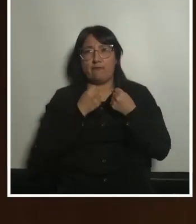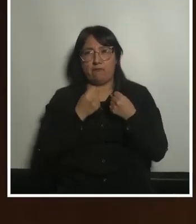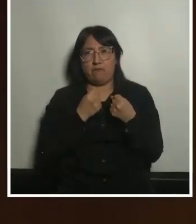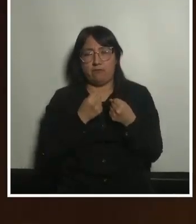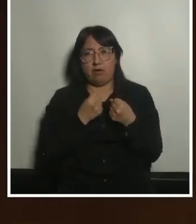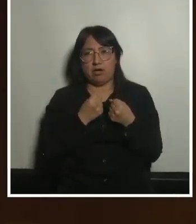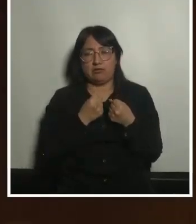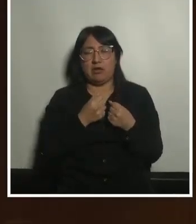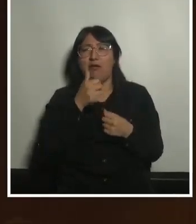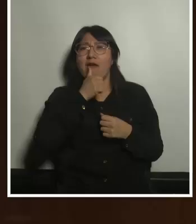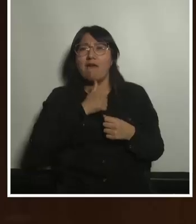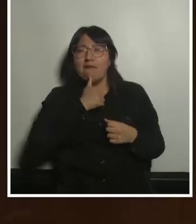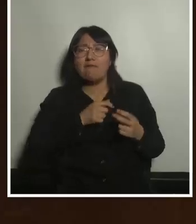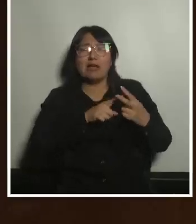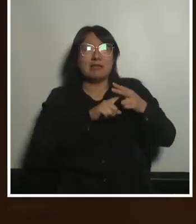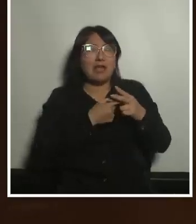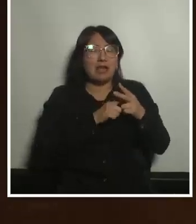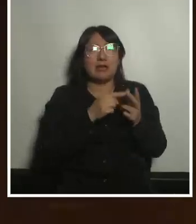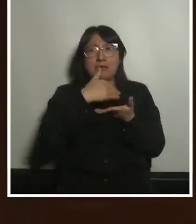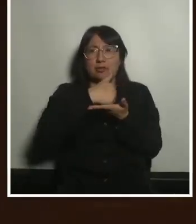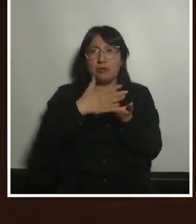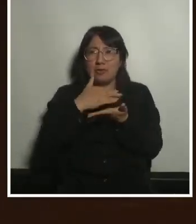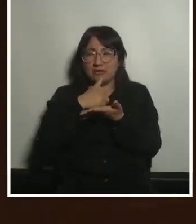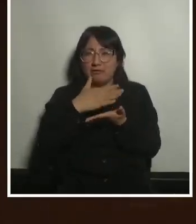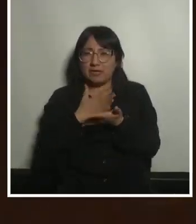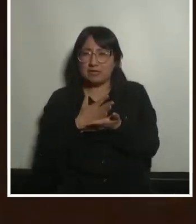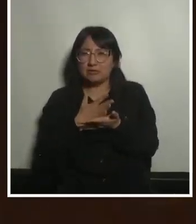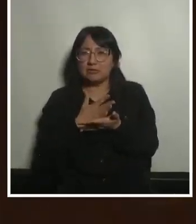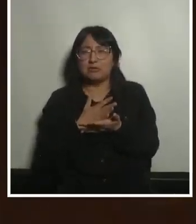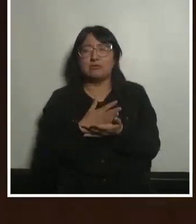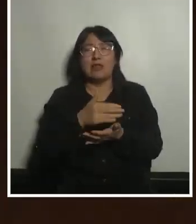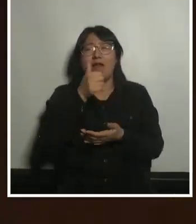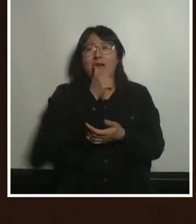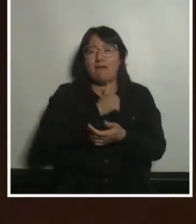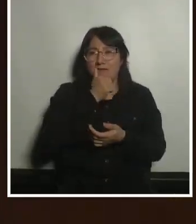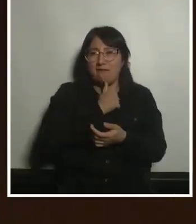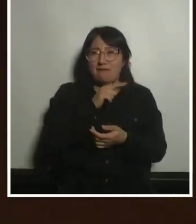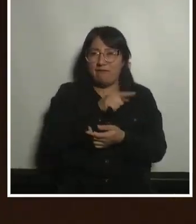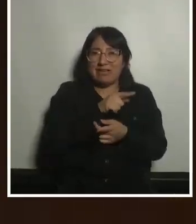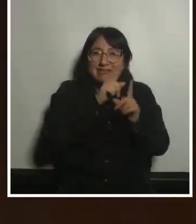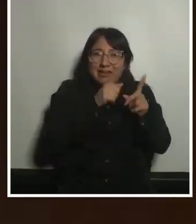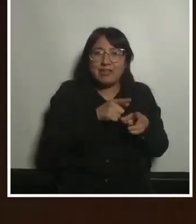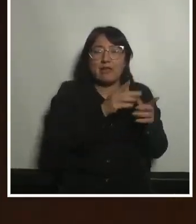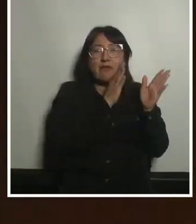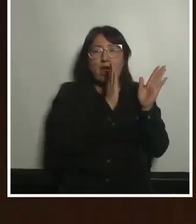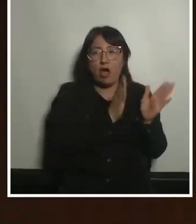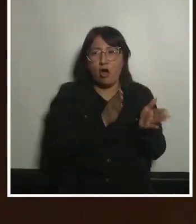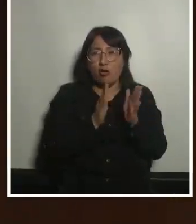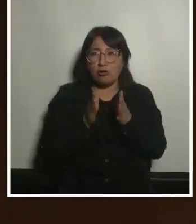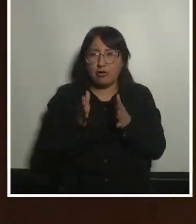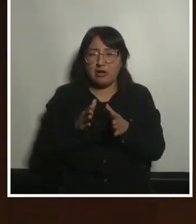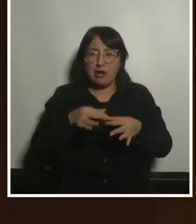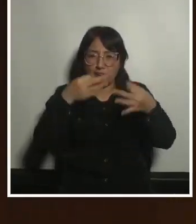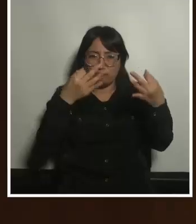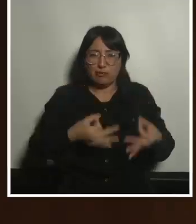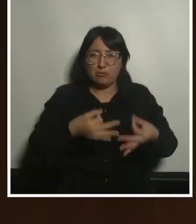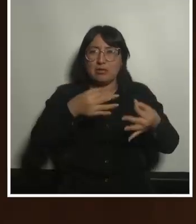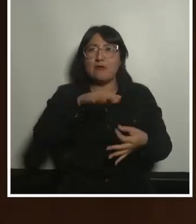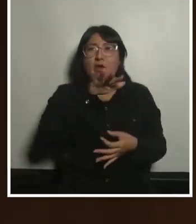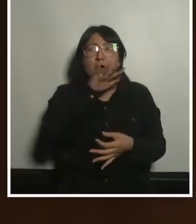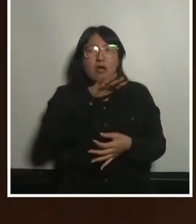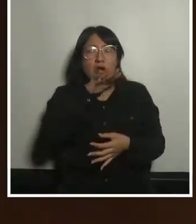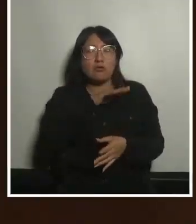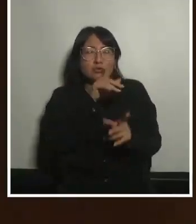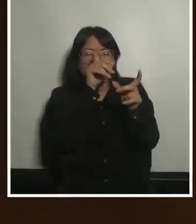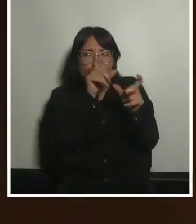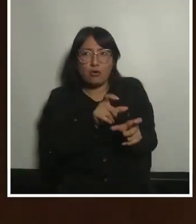con instrumentos de planificación a escala comunal que deberían entonces ordenar, consensuar los usos y